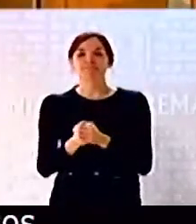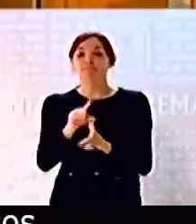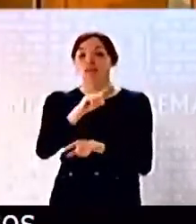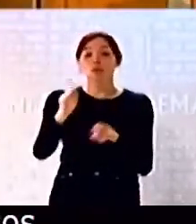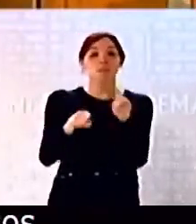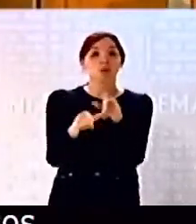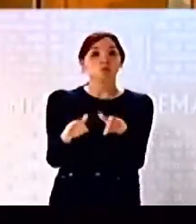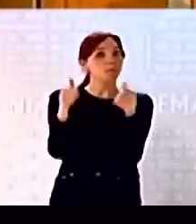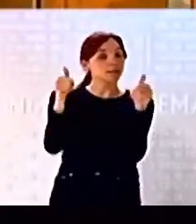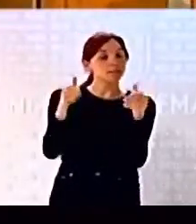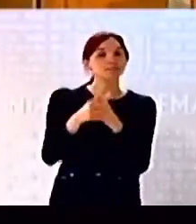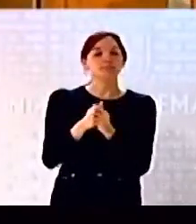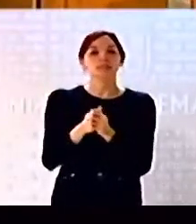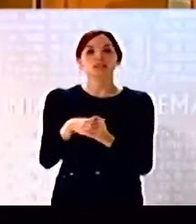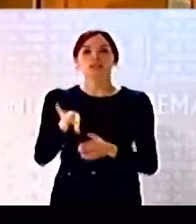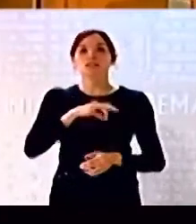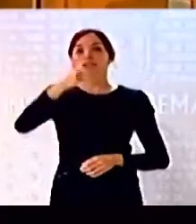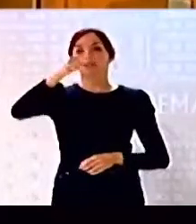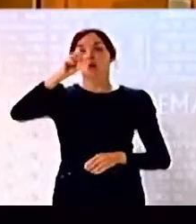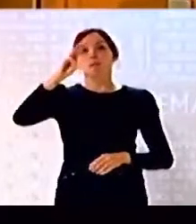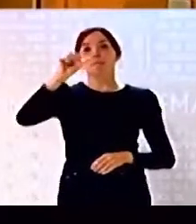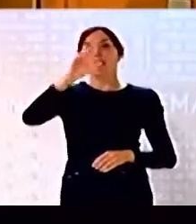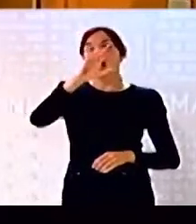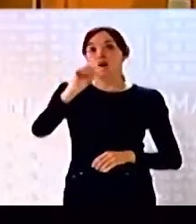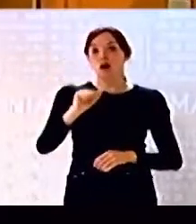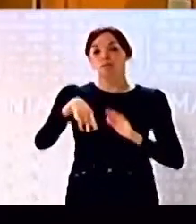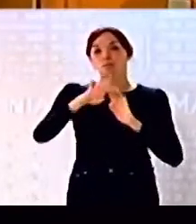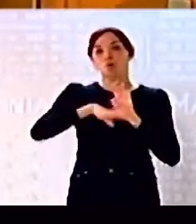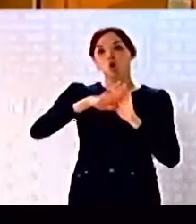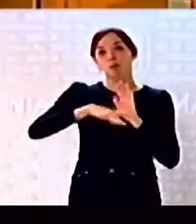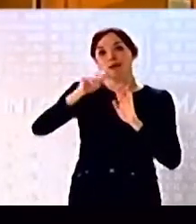¿Alguna pregunta más? Sergio Parra, del programa Hasta Ahora.